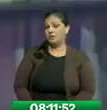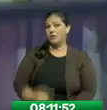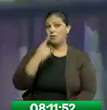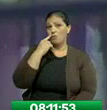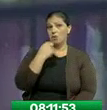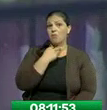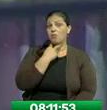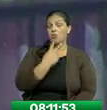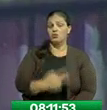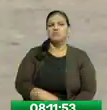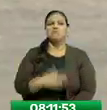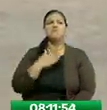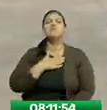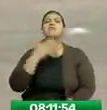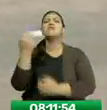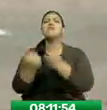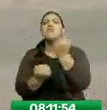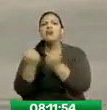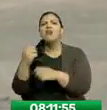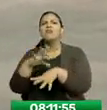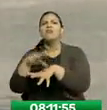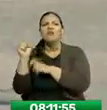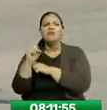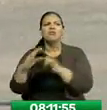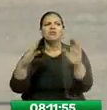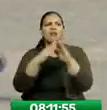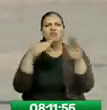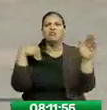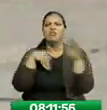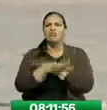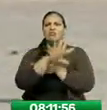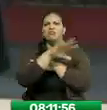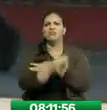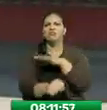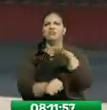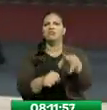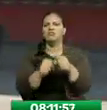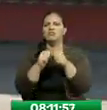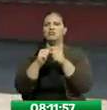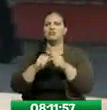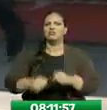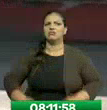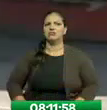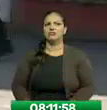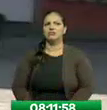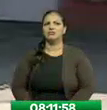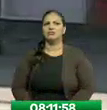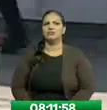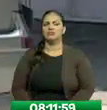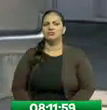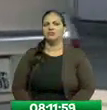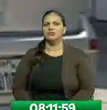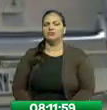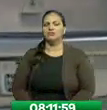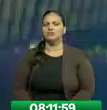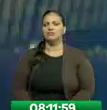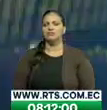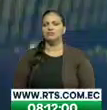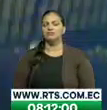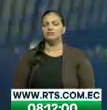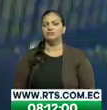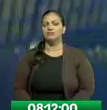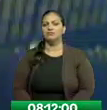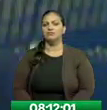la casa. Cogieron otro método de venir con esos aparatos para romper las rejas. Ante